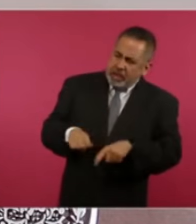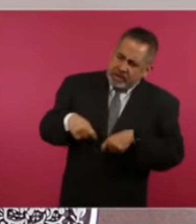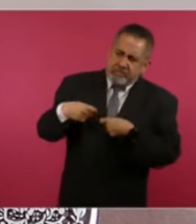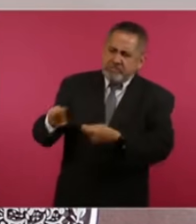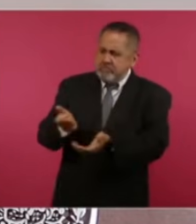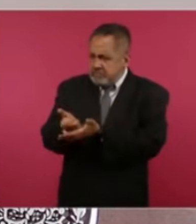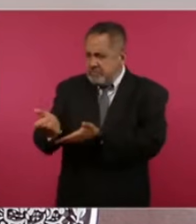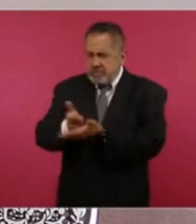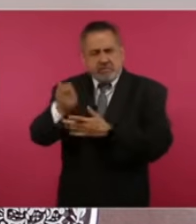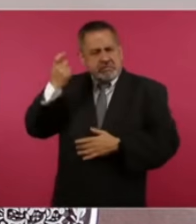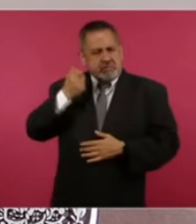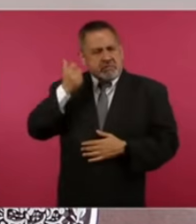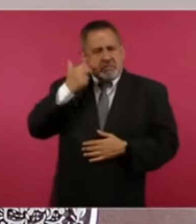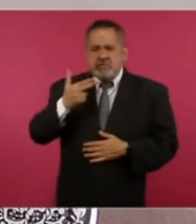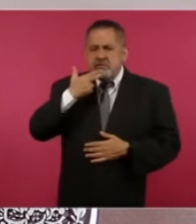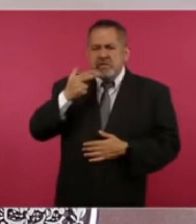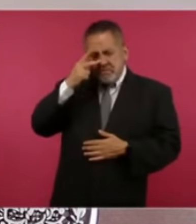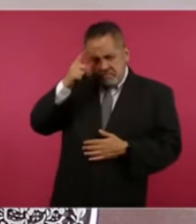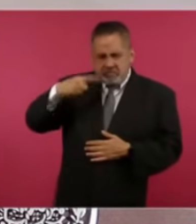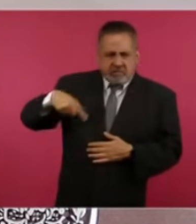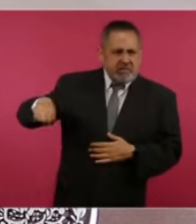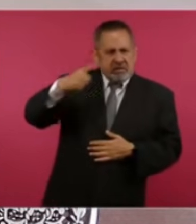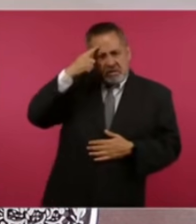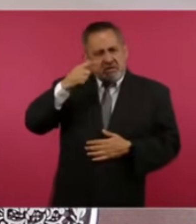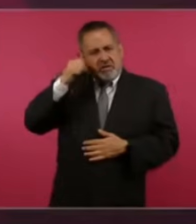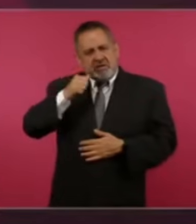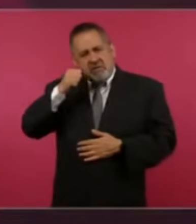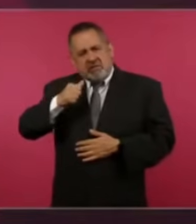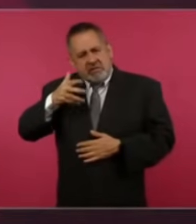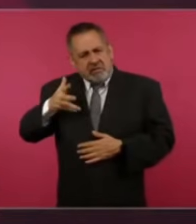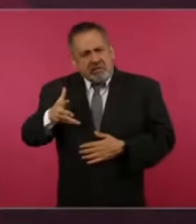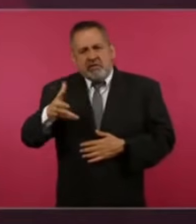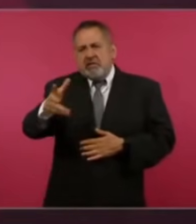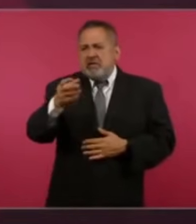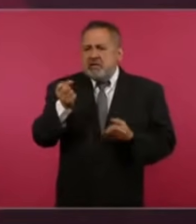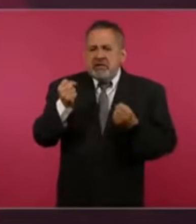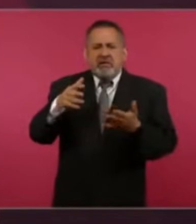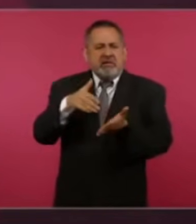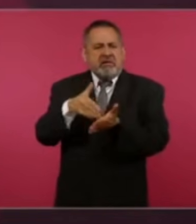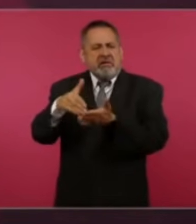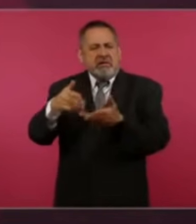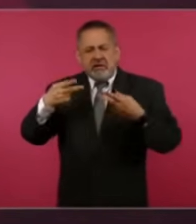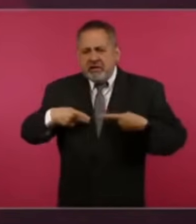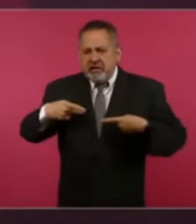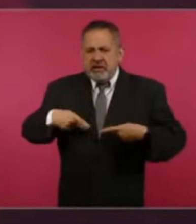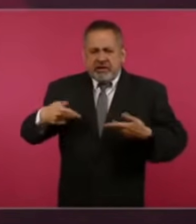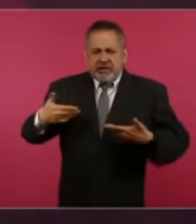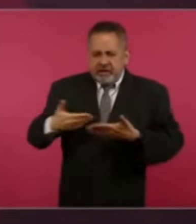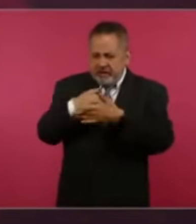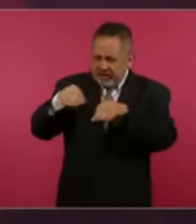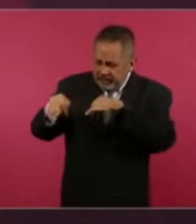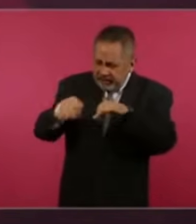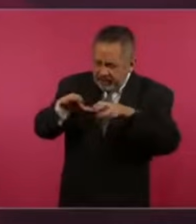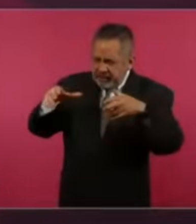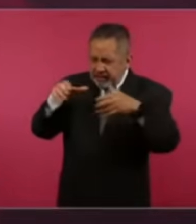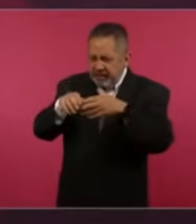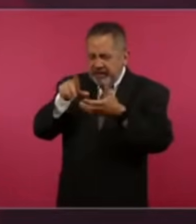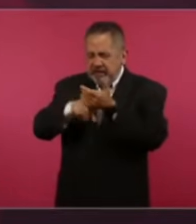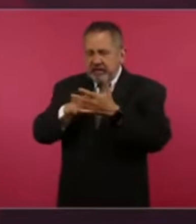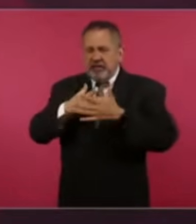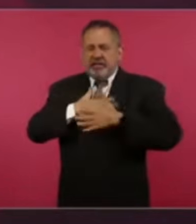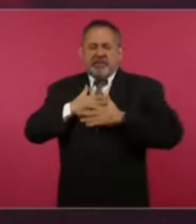un impacto profundo y perdurable en la vida de millones de personas trabajadoras que